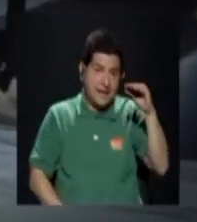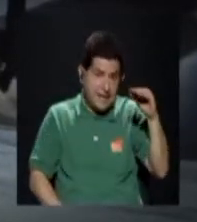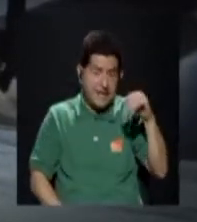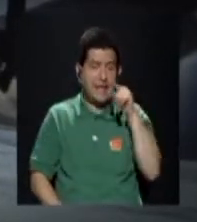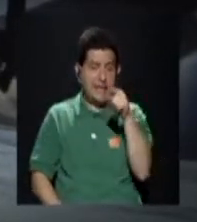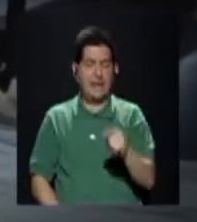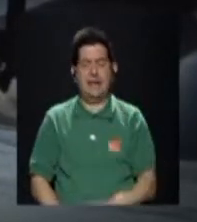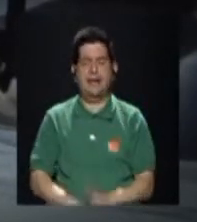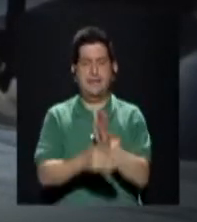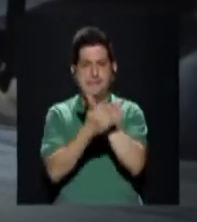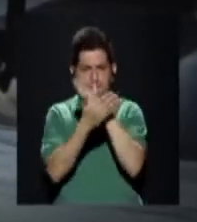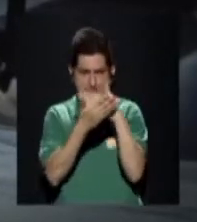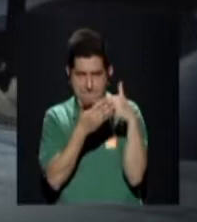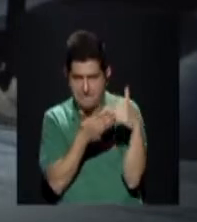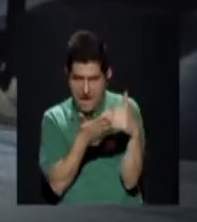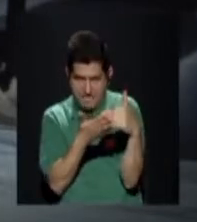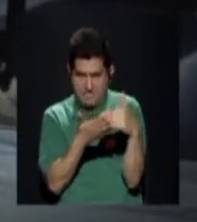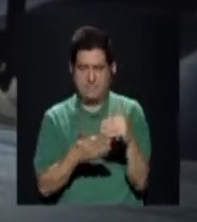él formó,